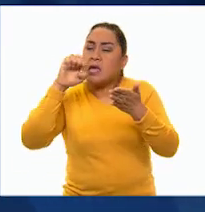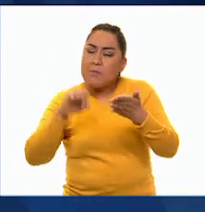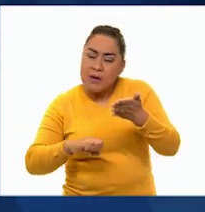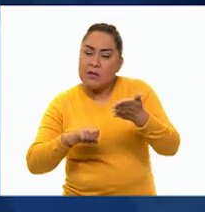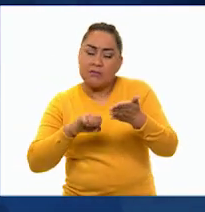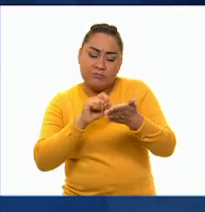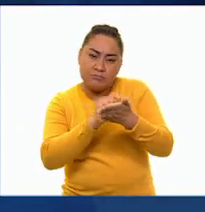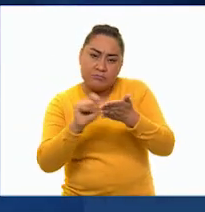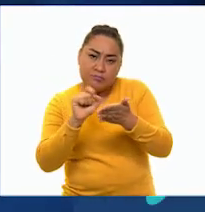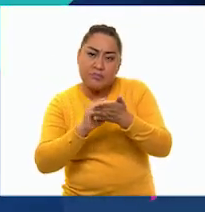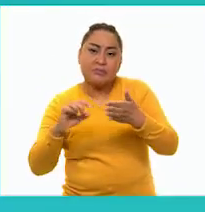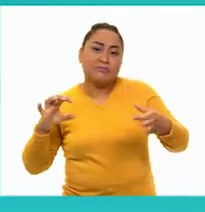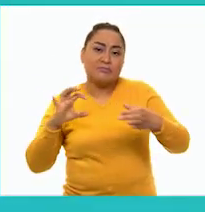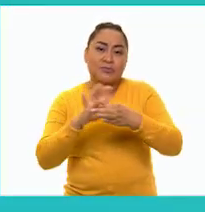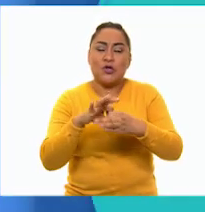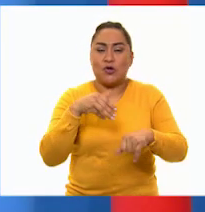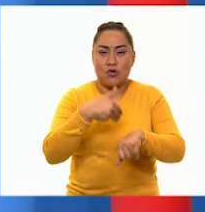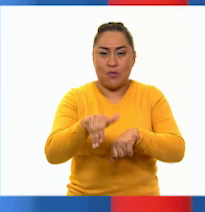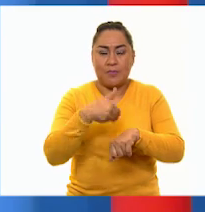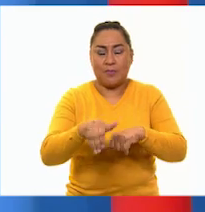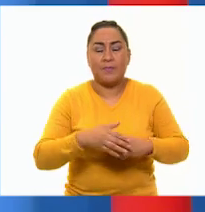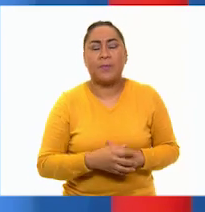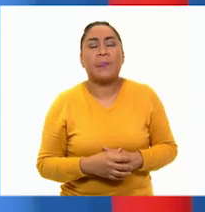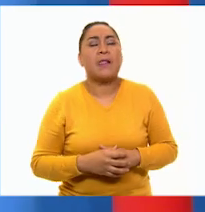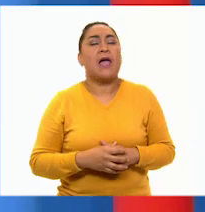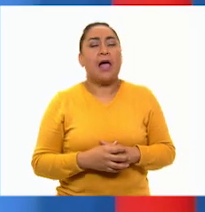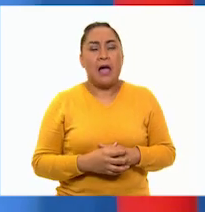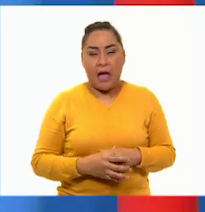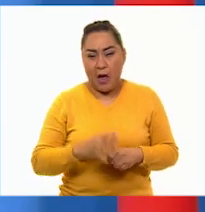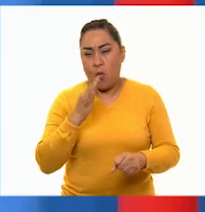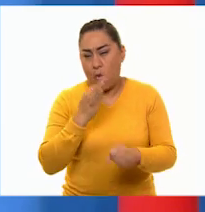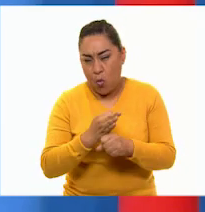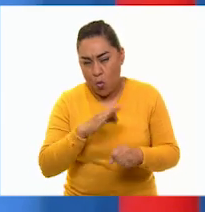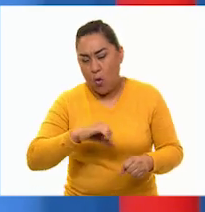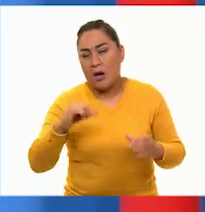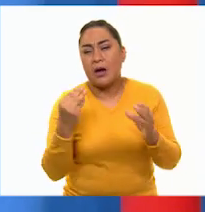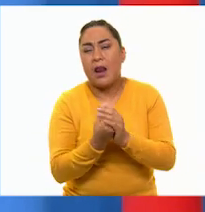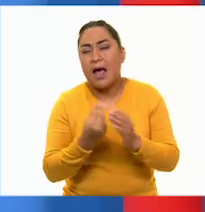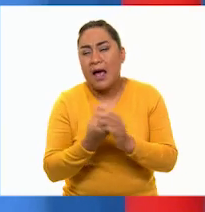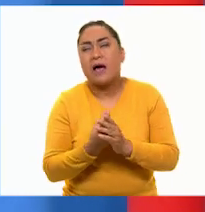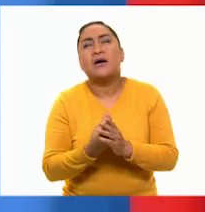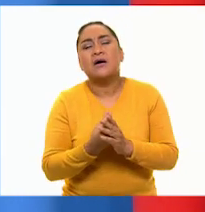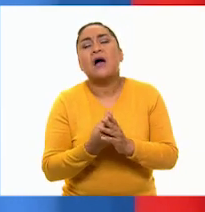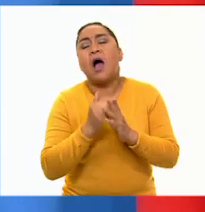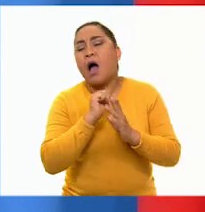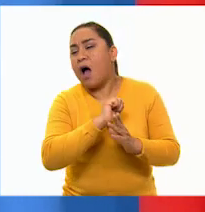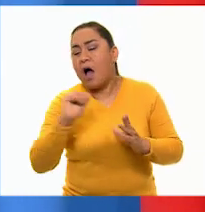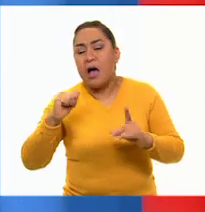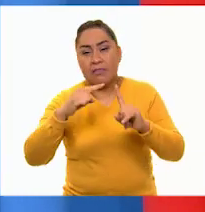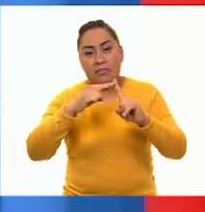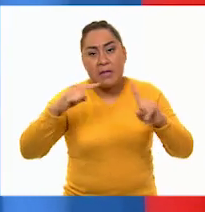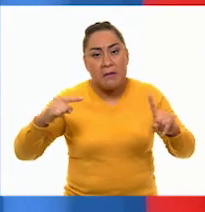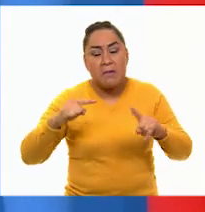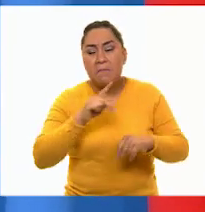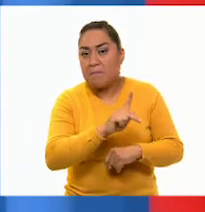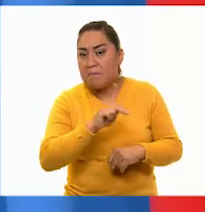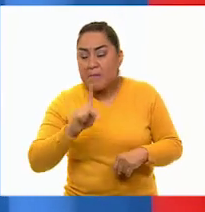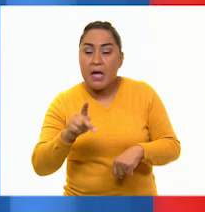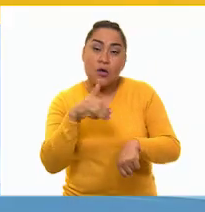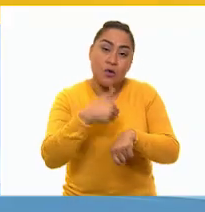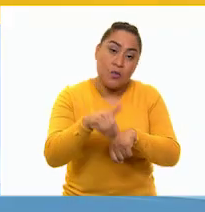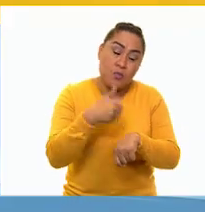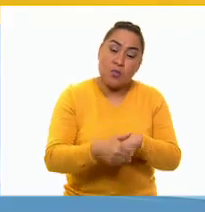impliquen esos valores. Ah, entonces nuestro desafío de hoy, perdón, tiene que ver con los divisores comunes de